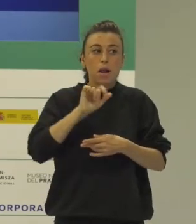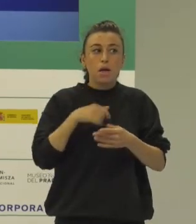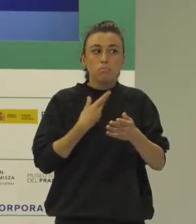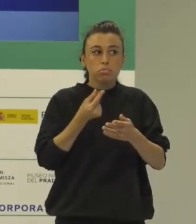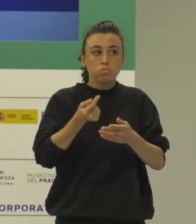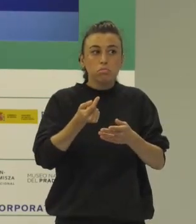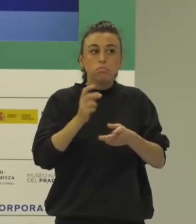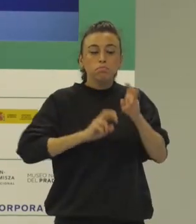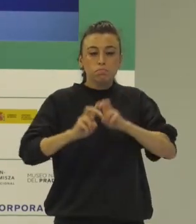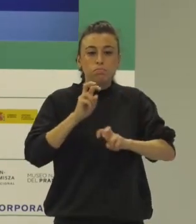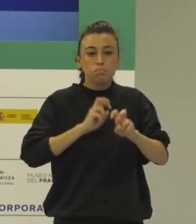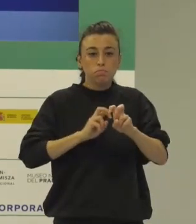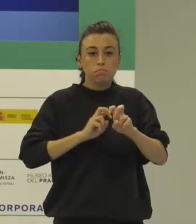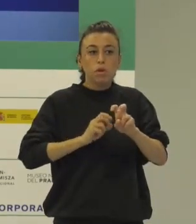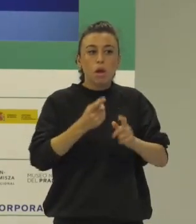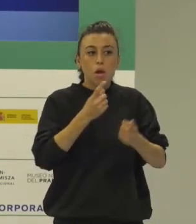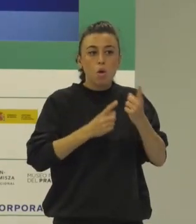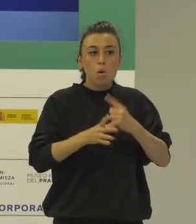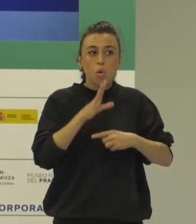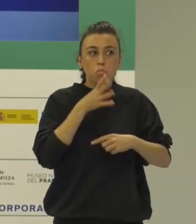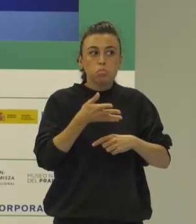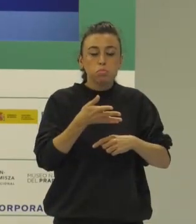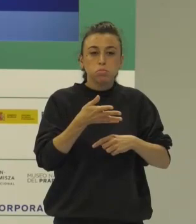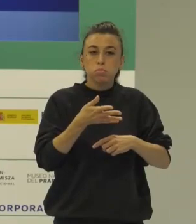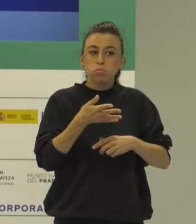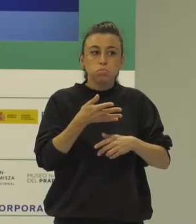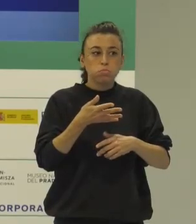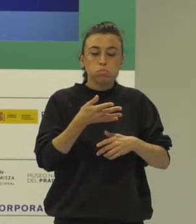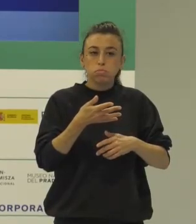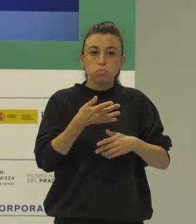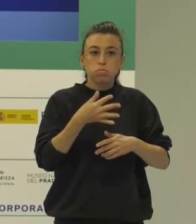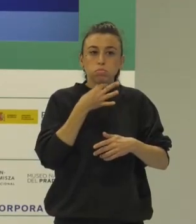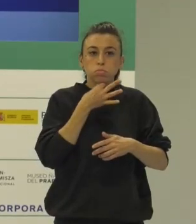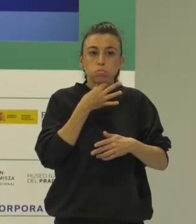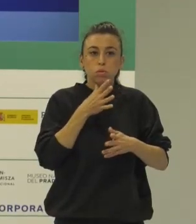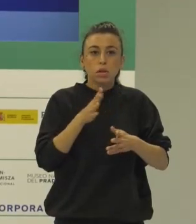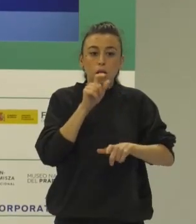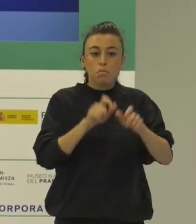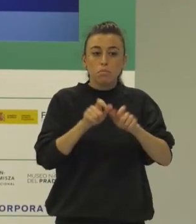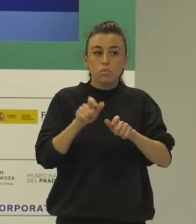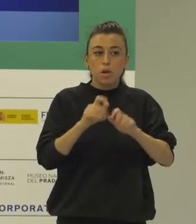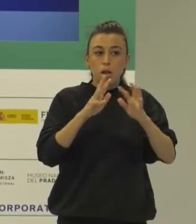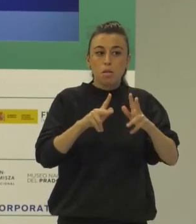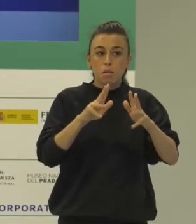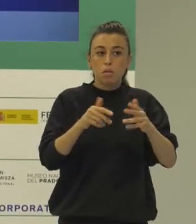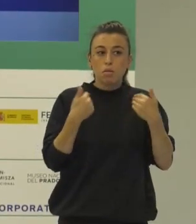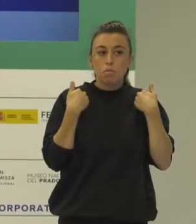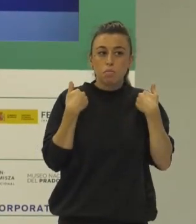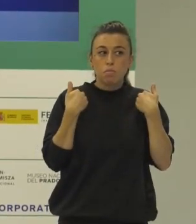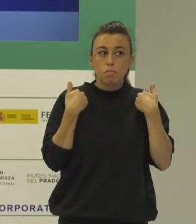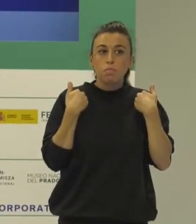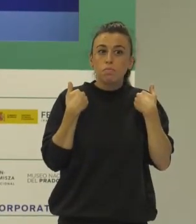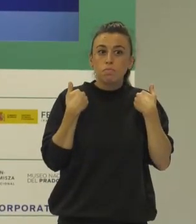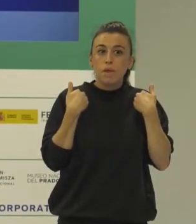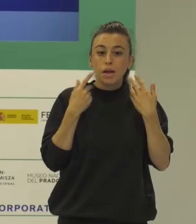hacia las figuras legales, hacia las personas que administran los medios o conducen los medios, también es ya una